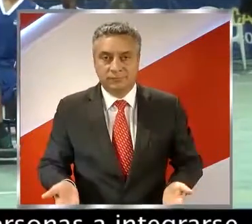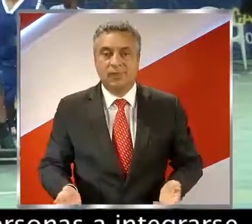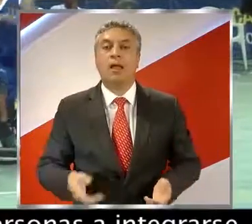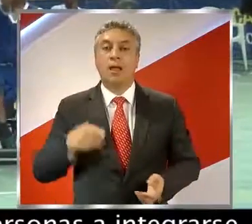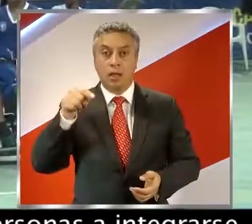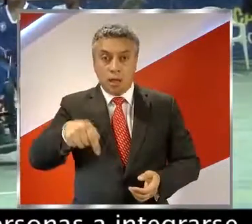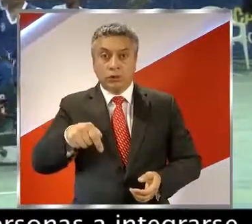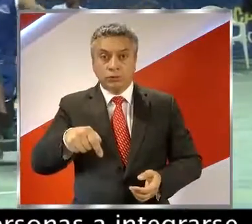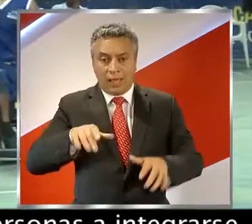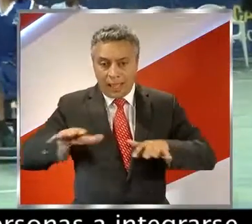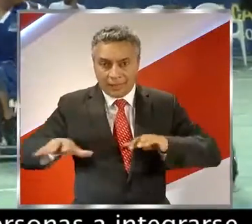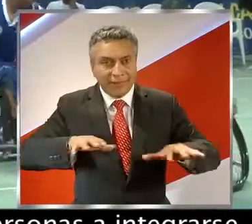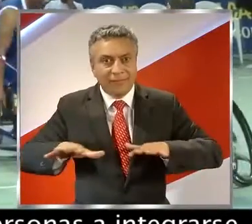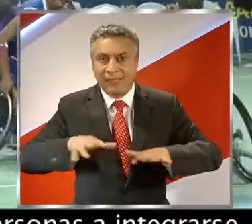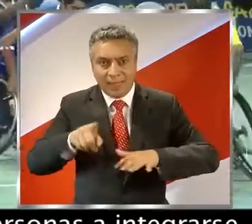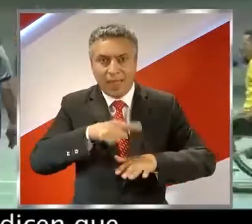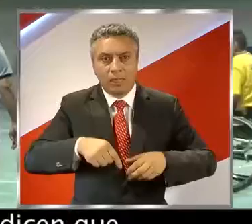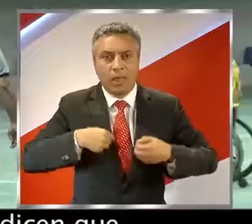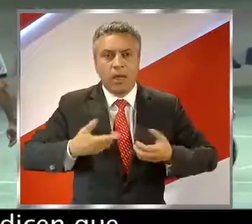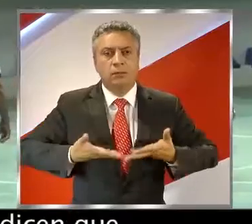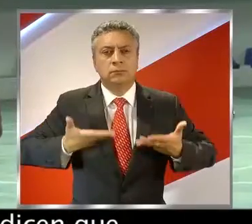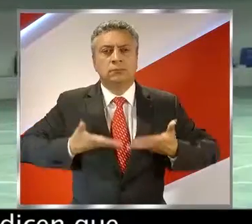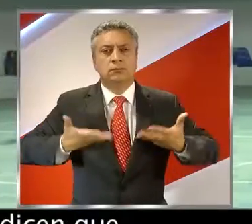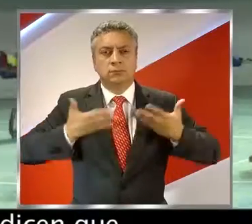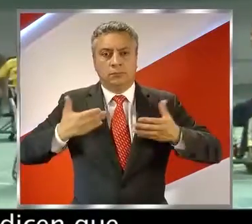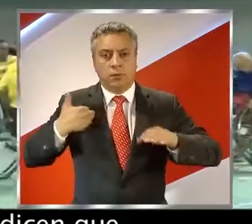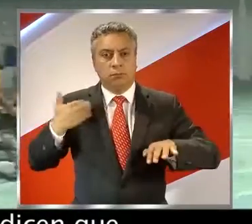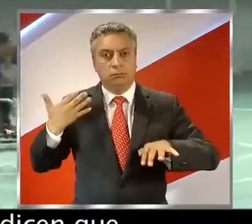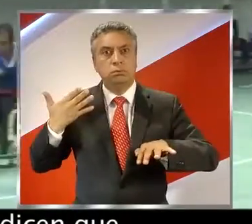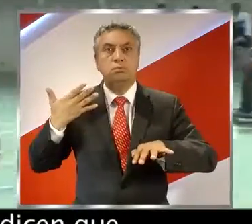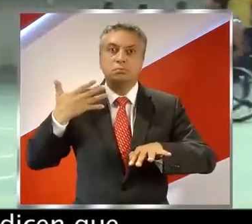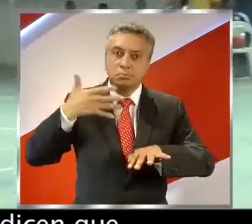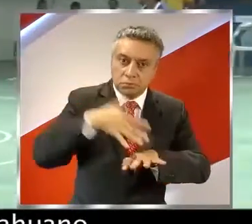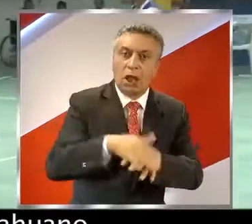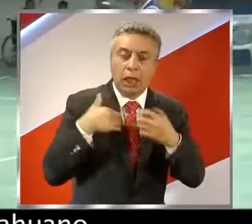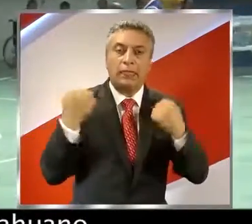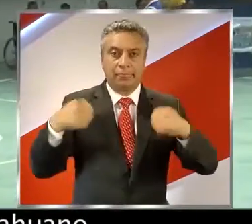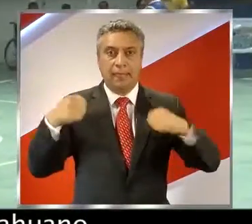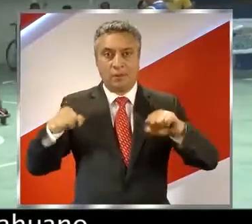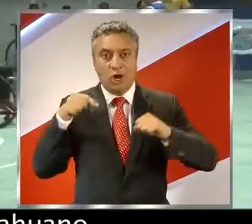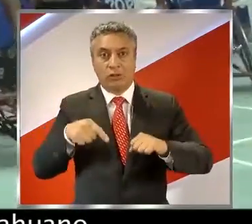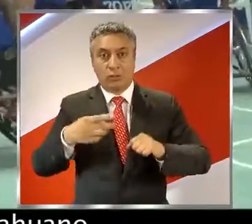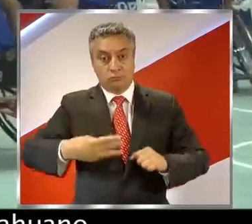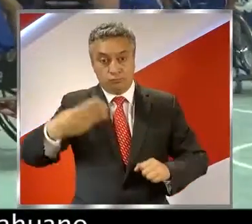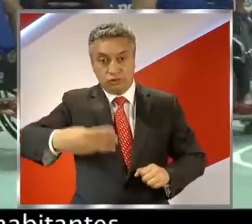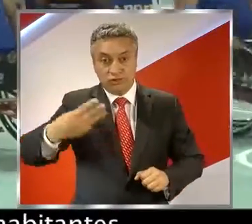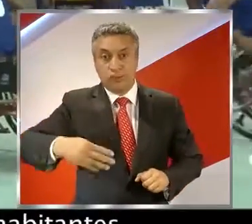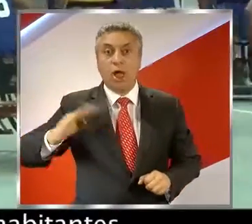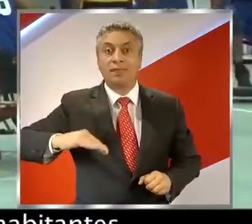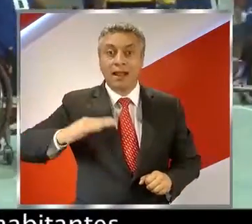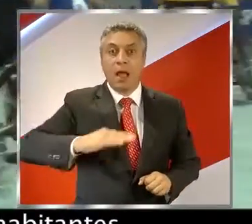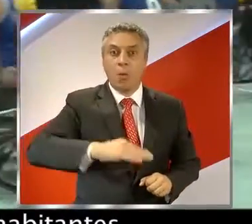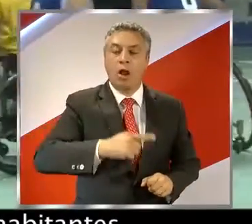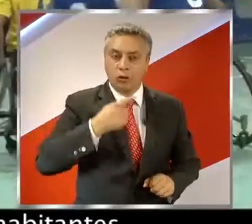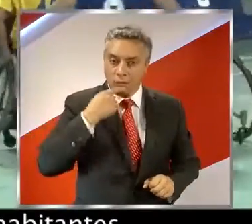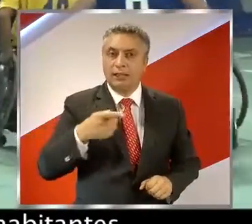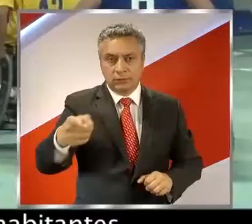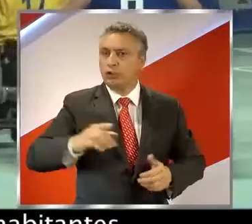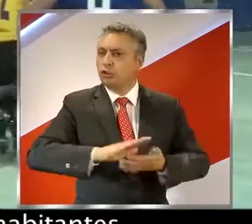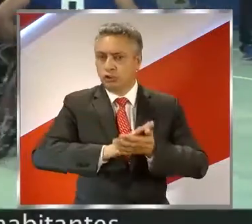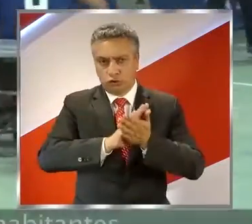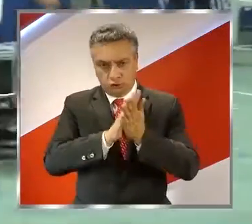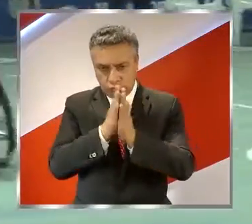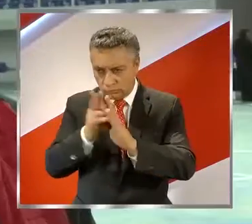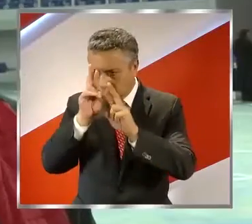que motiva a estas personas a integrarse a través del deporte, pues dicen que el municipio de Talcahuano hay lugar para todos sus